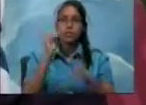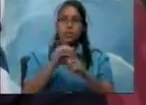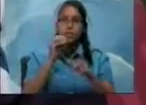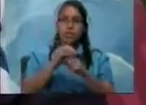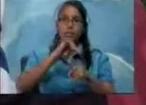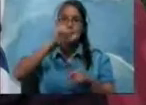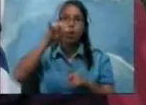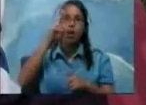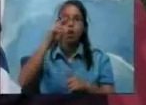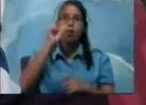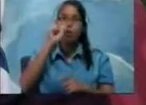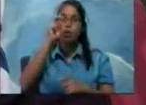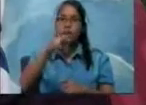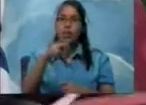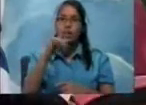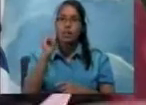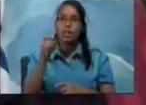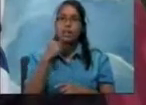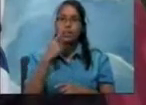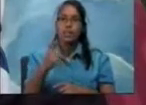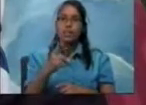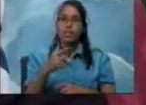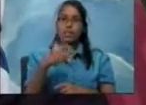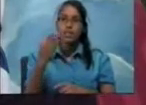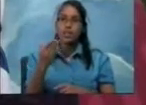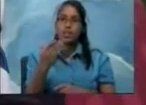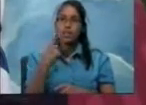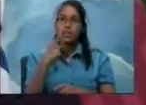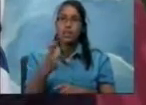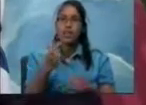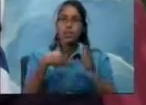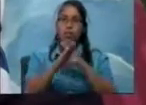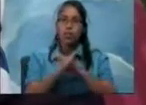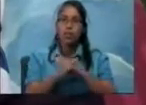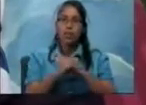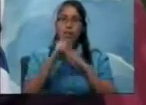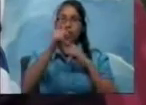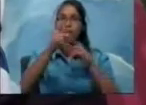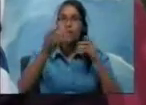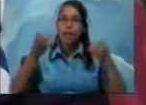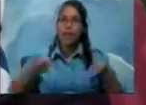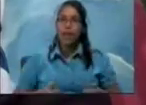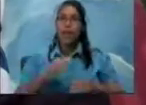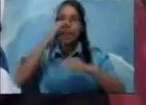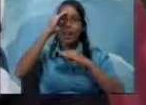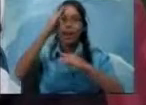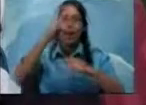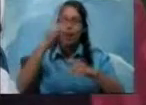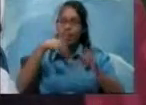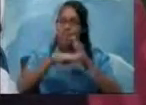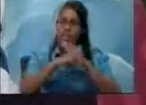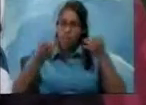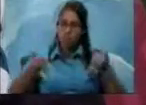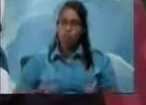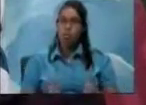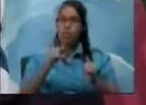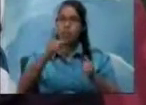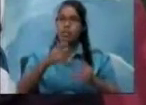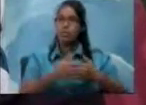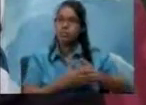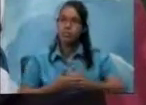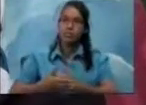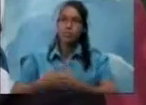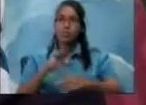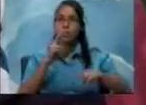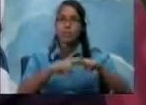y le decí que que tú vas ahí al al parto de atender a la nia atender a la niña chico